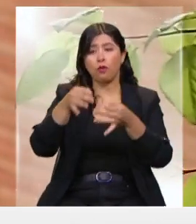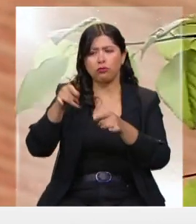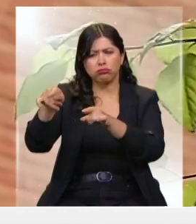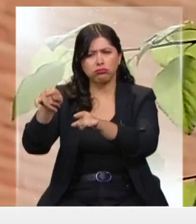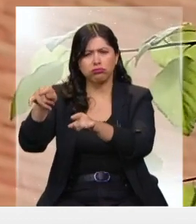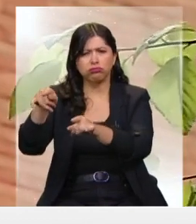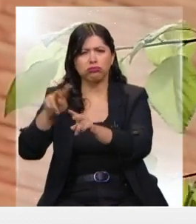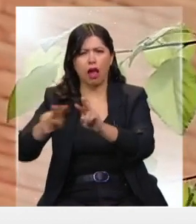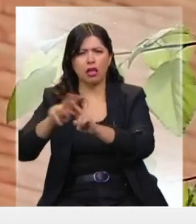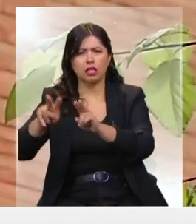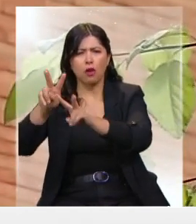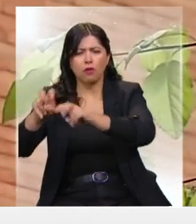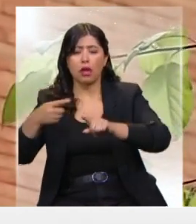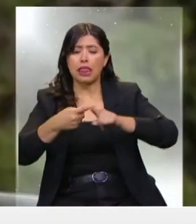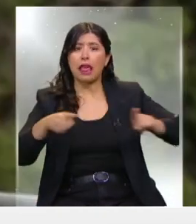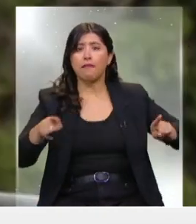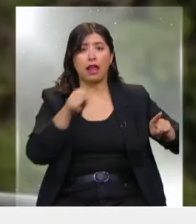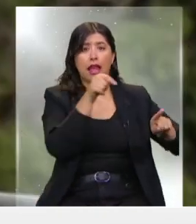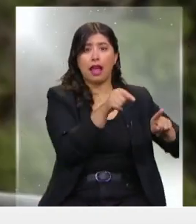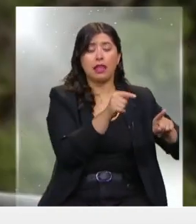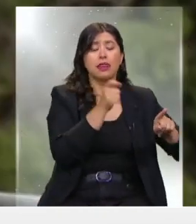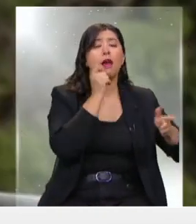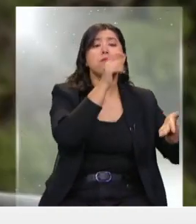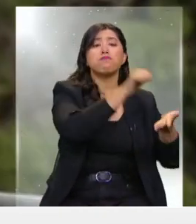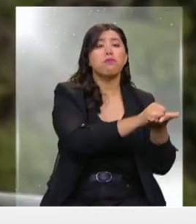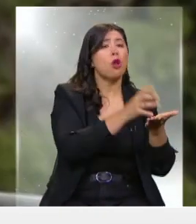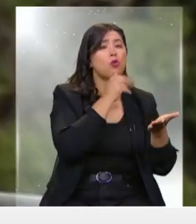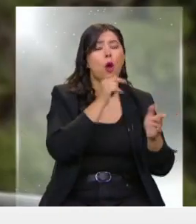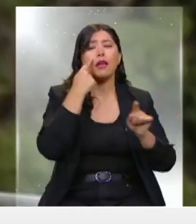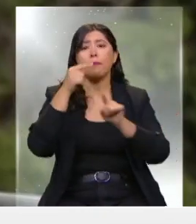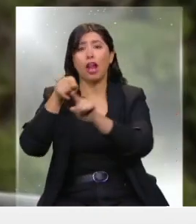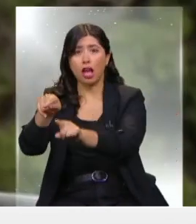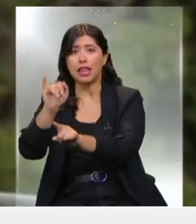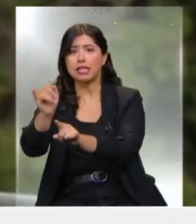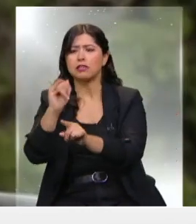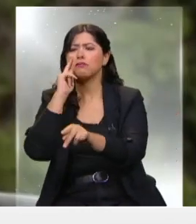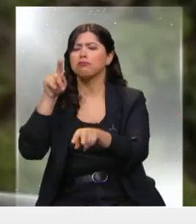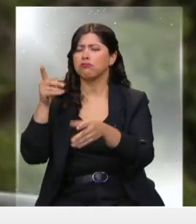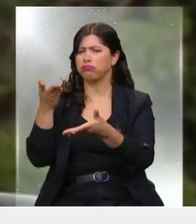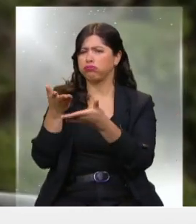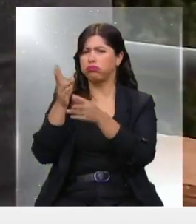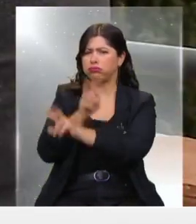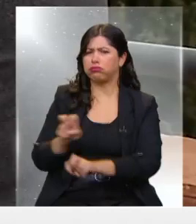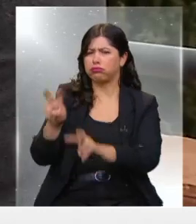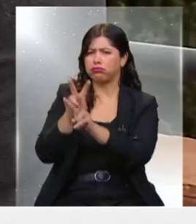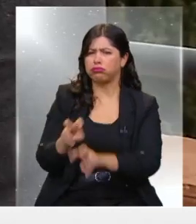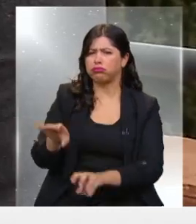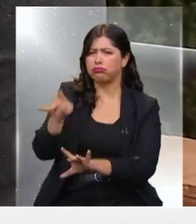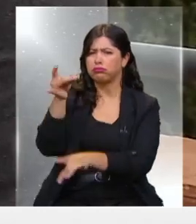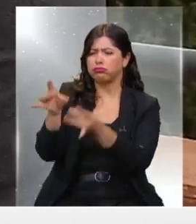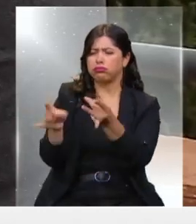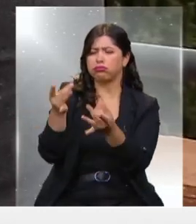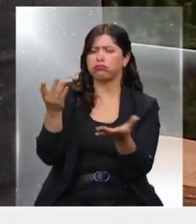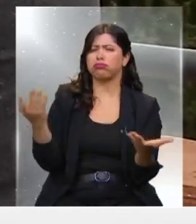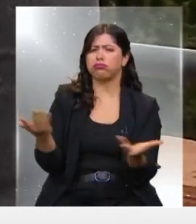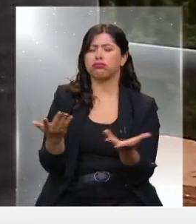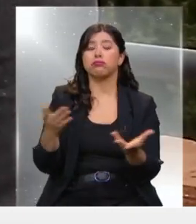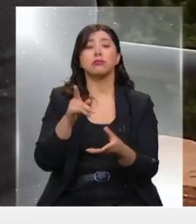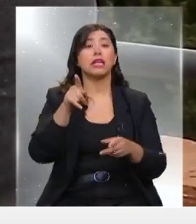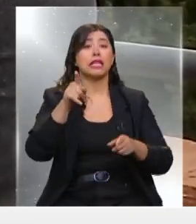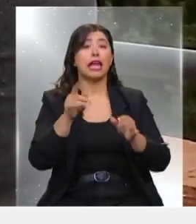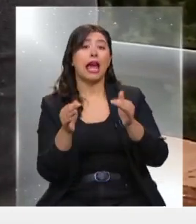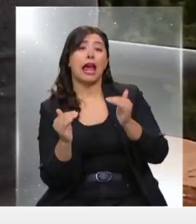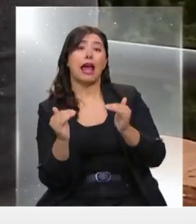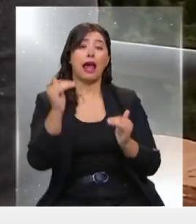los antecedentes. Los hechos se producen en ambos casos. La dificultad de que, producto de esta relación de poder